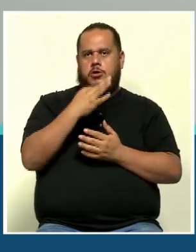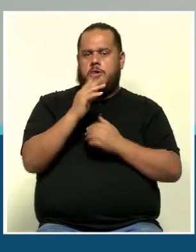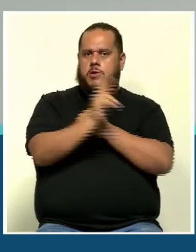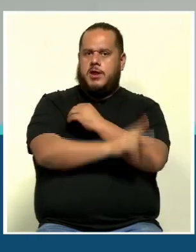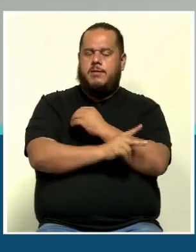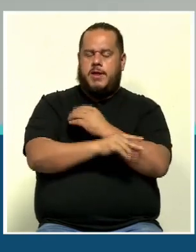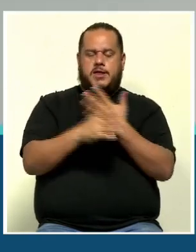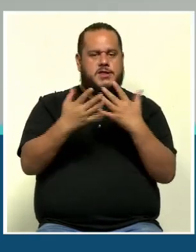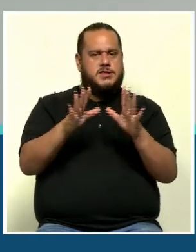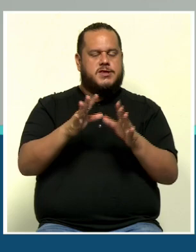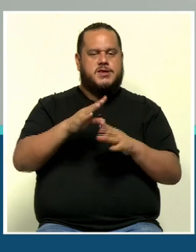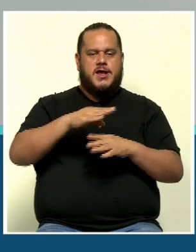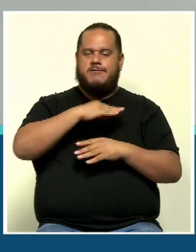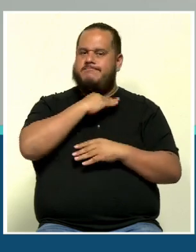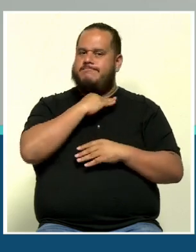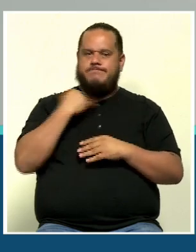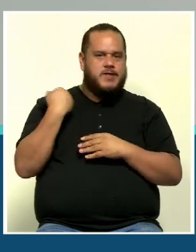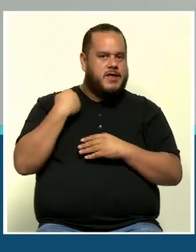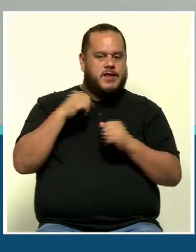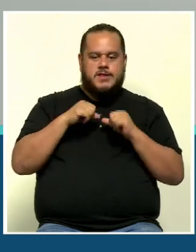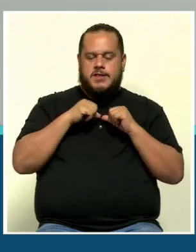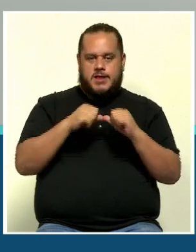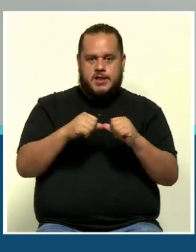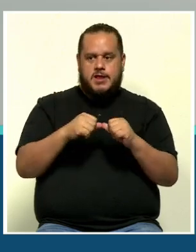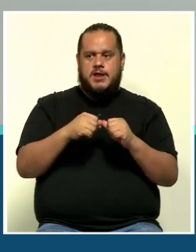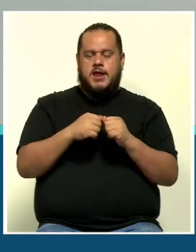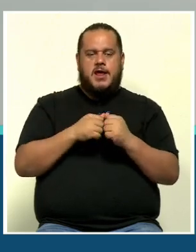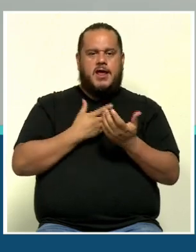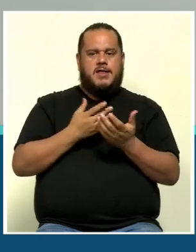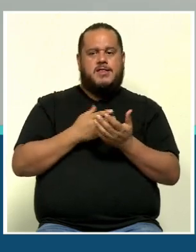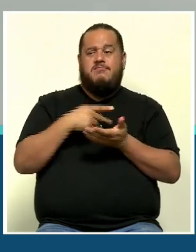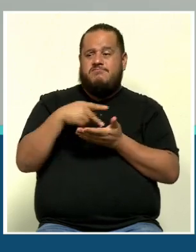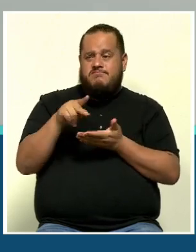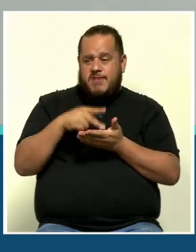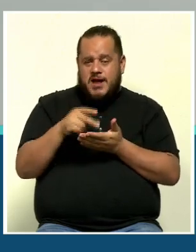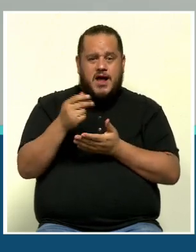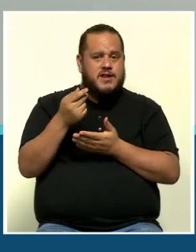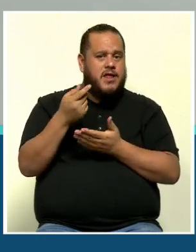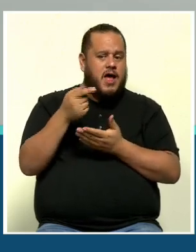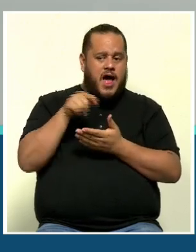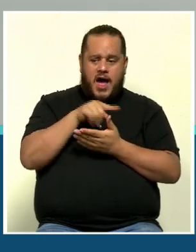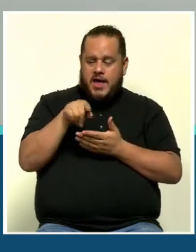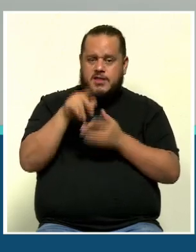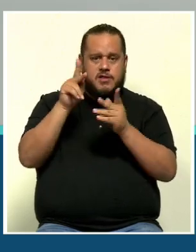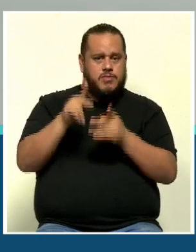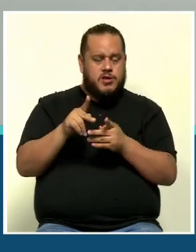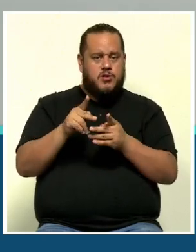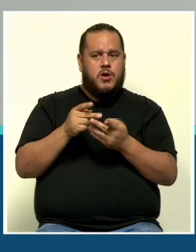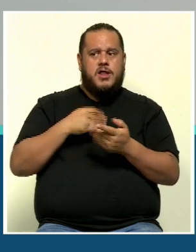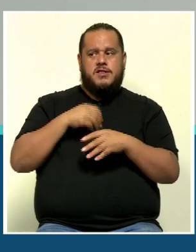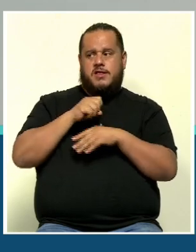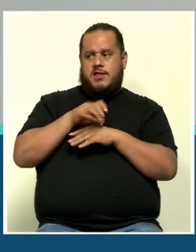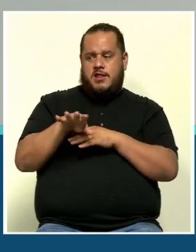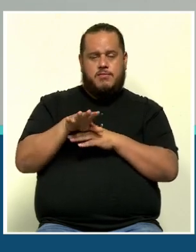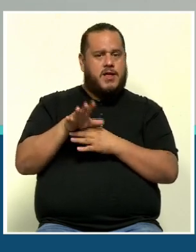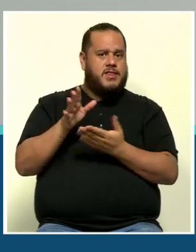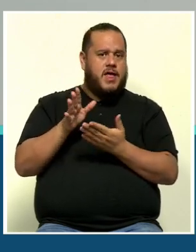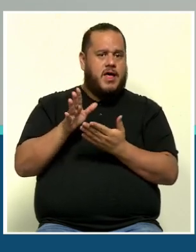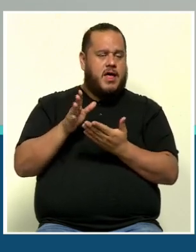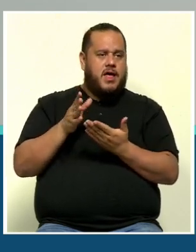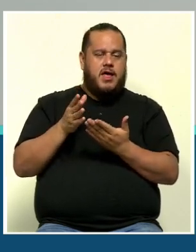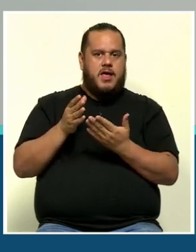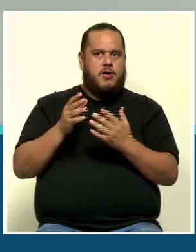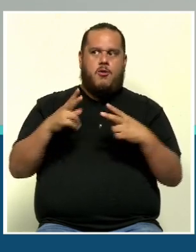está harto de seguir alcahueteando el que se le pague el salario a estas personas, que se les manda prácticamente